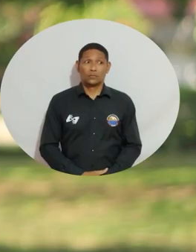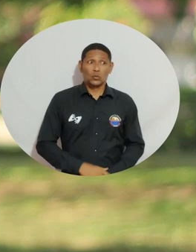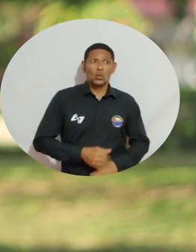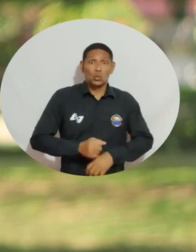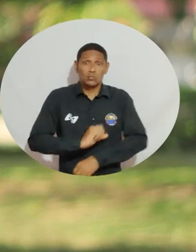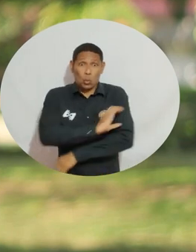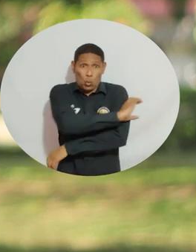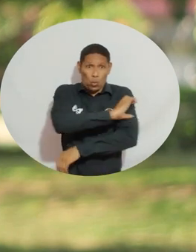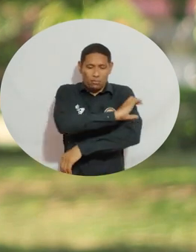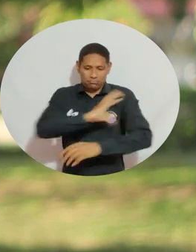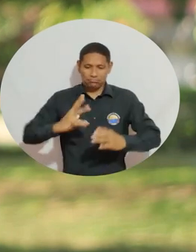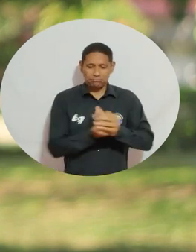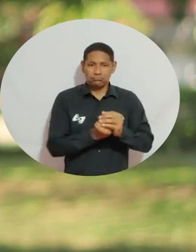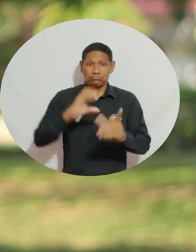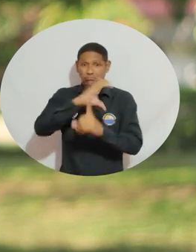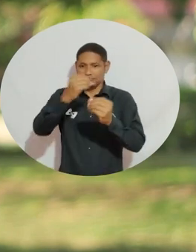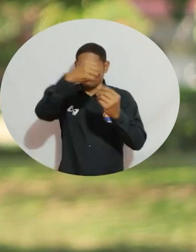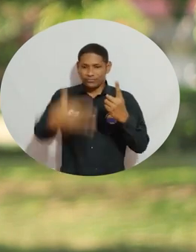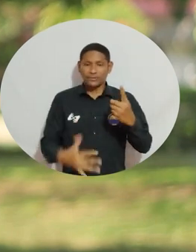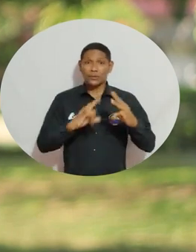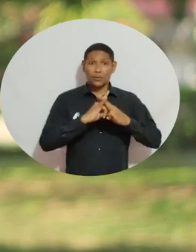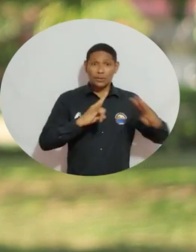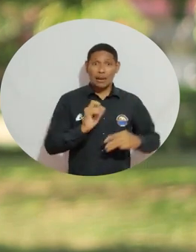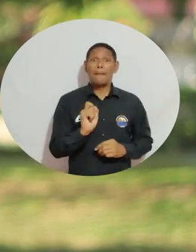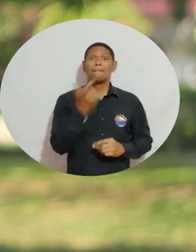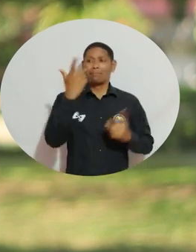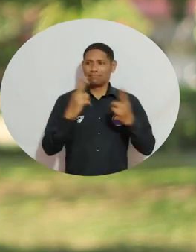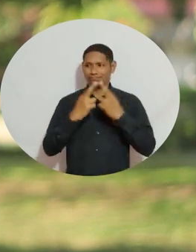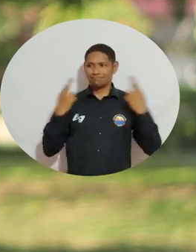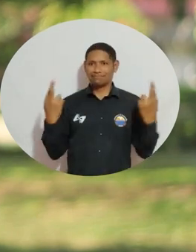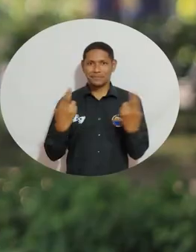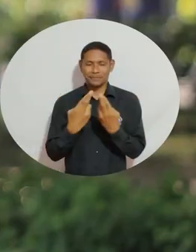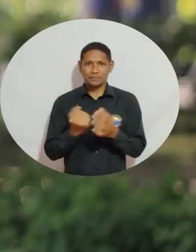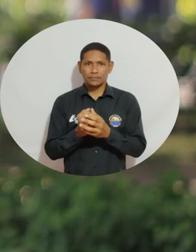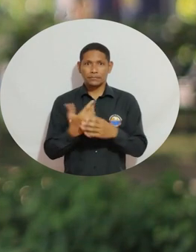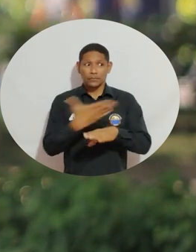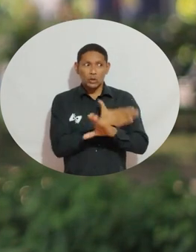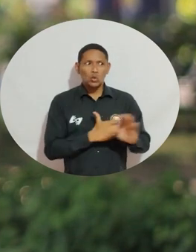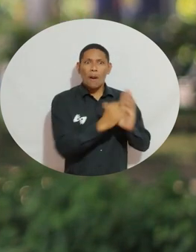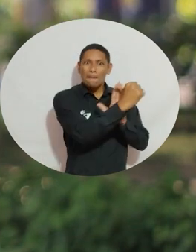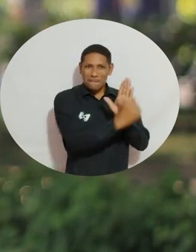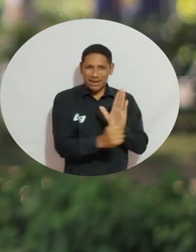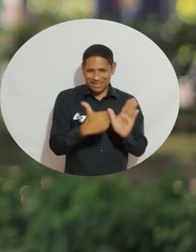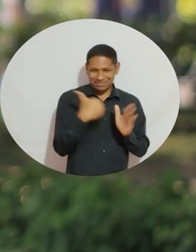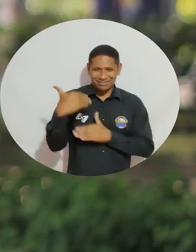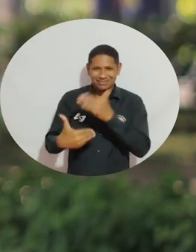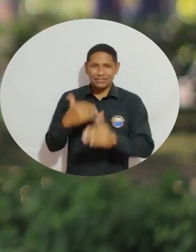El Comité de Inclusión e Interculturalidad de UniMagdalena desarrolló su primera sesión. De acuerdo al Plan de